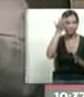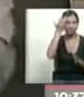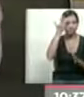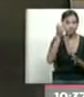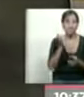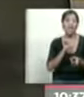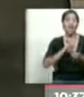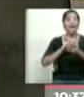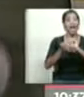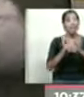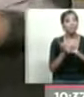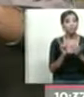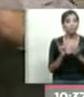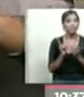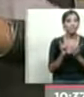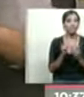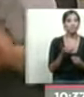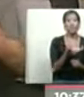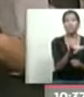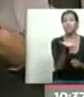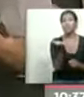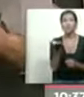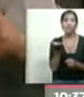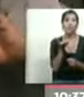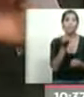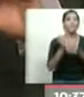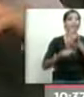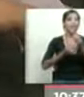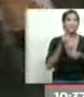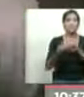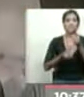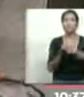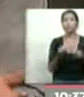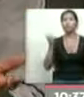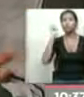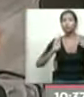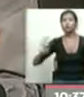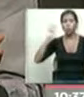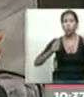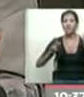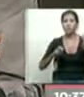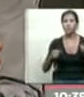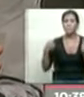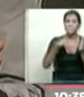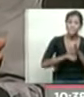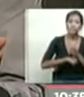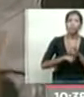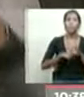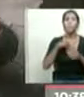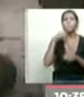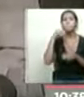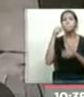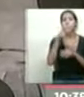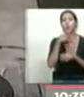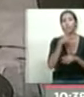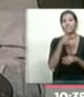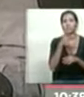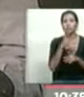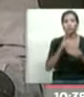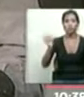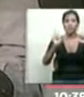Algunas dádivas que han generado para generar un supuesto impacto político y mediático que se